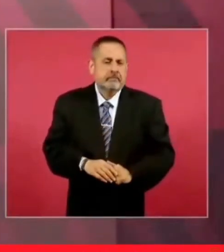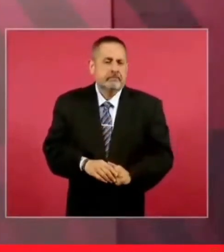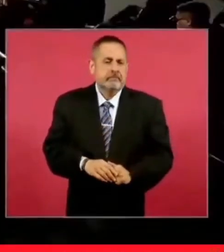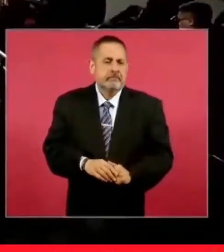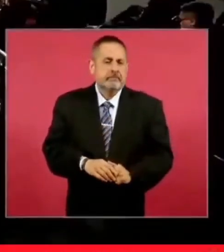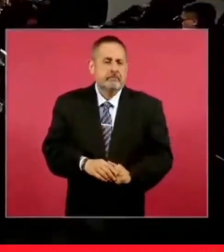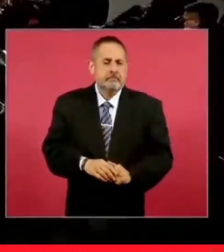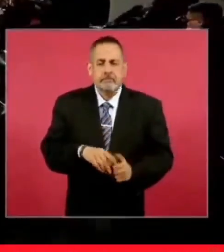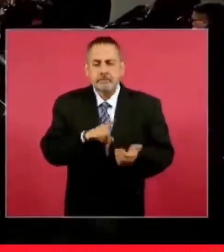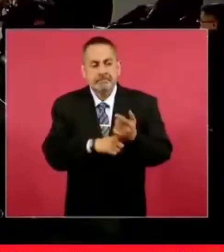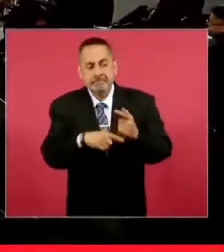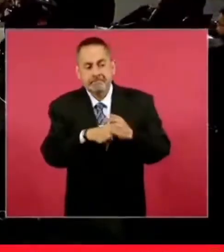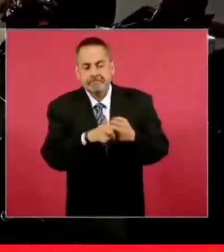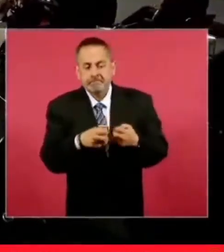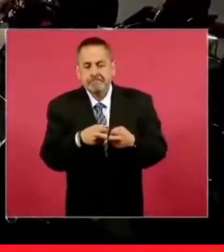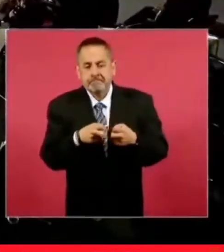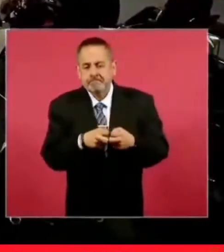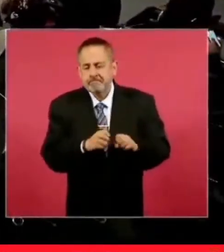muy nerviosos